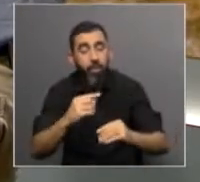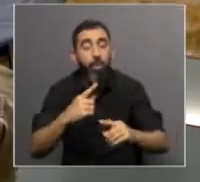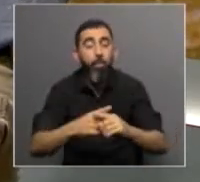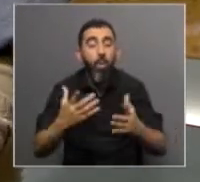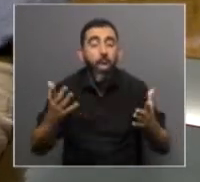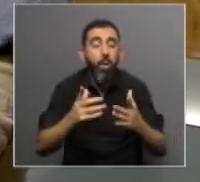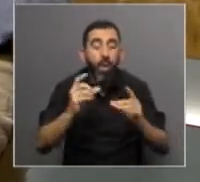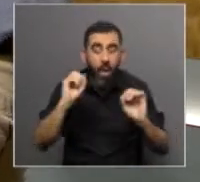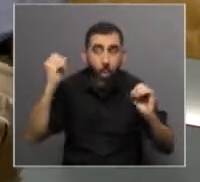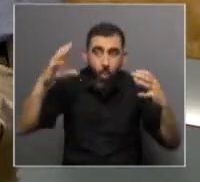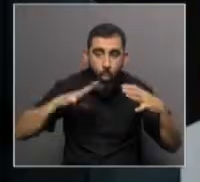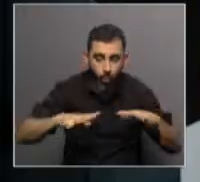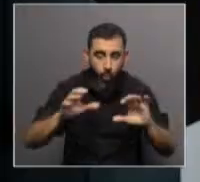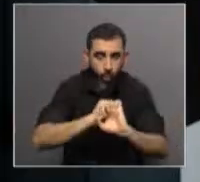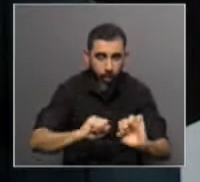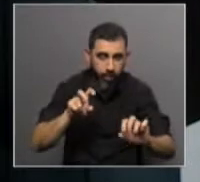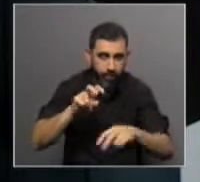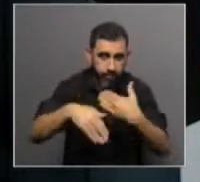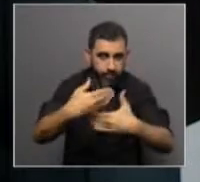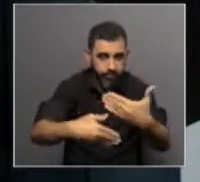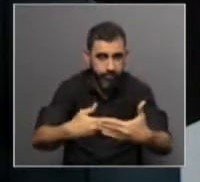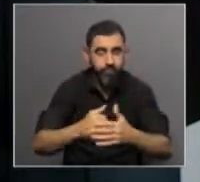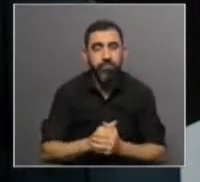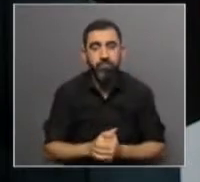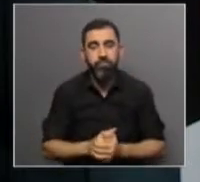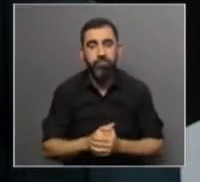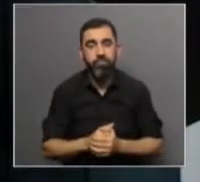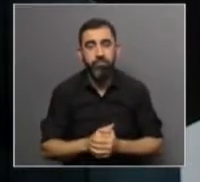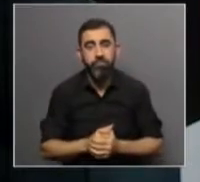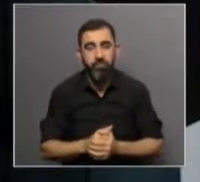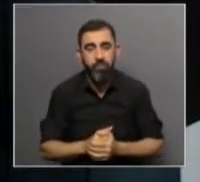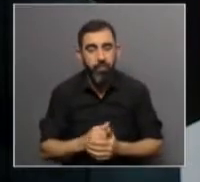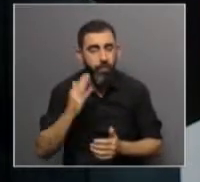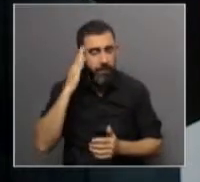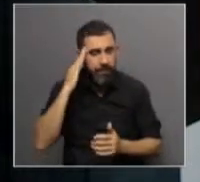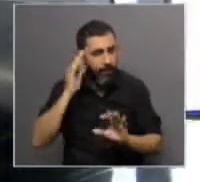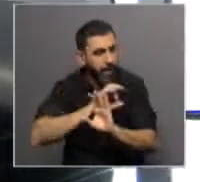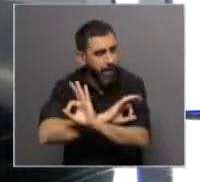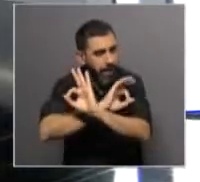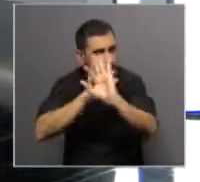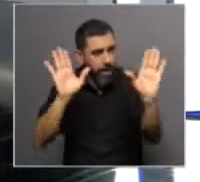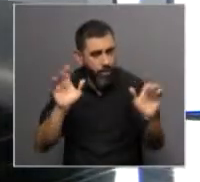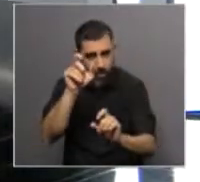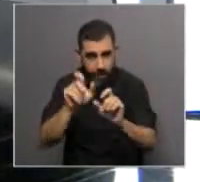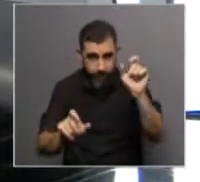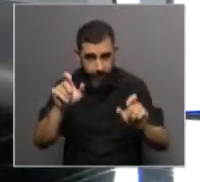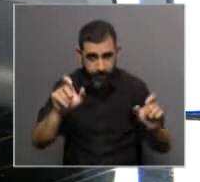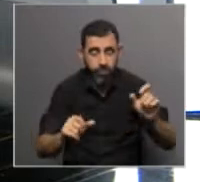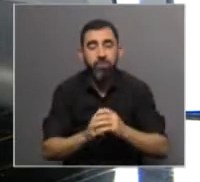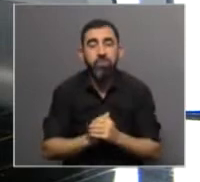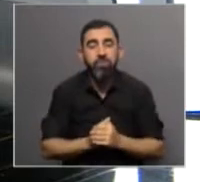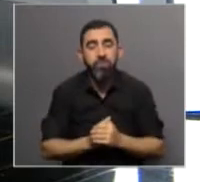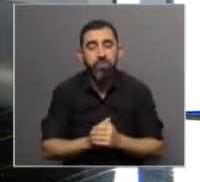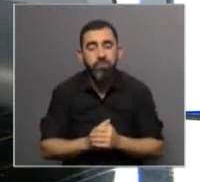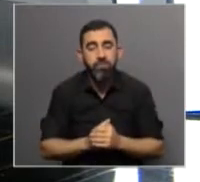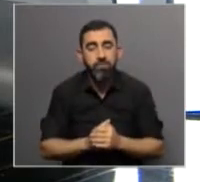camino. Y se avanza con eso. Richard, para que quede bien claro, ¿no? Para el público que está mirando,